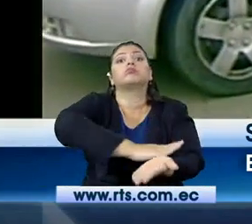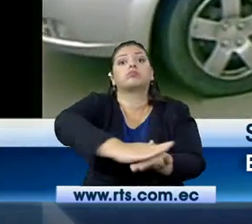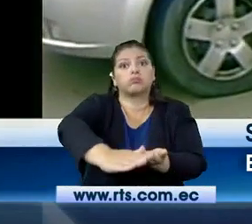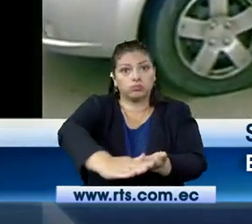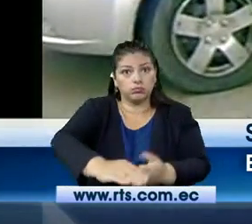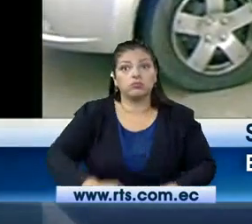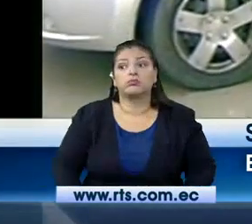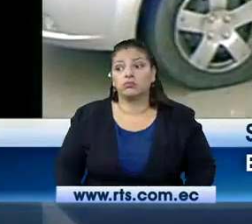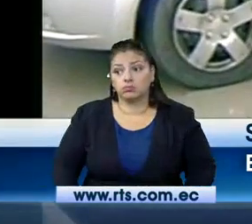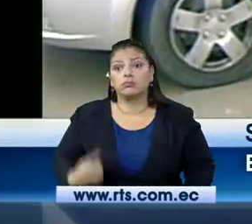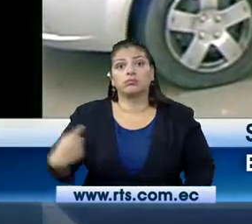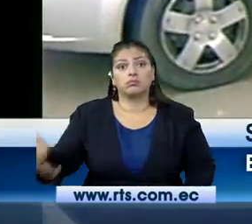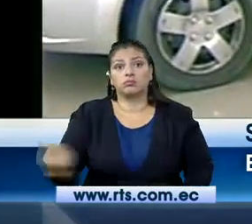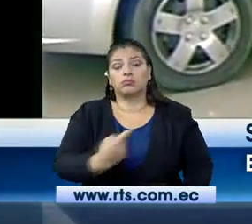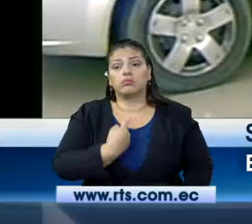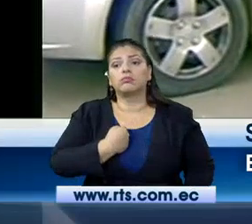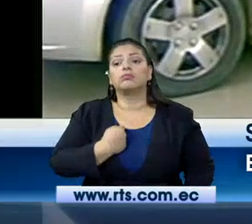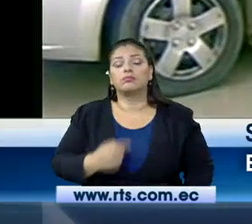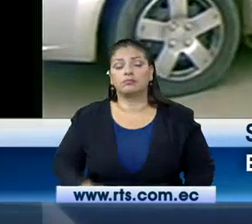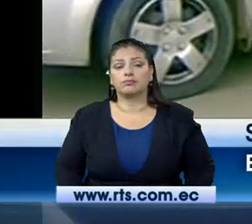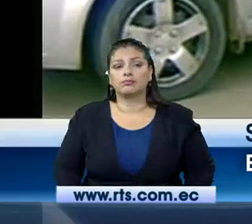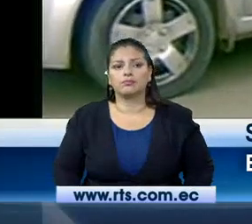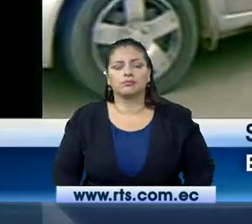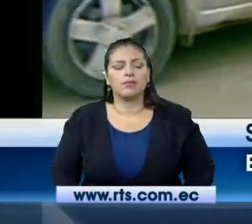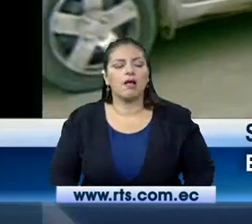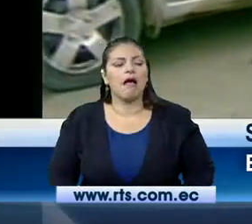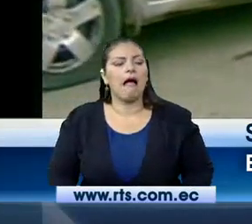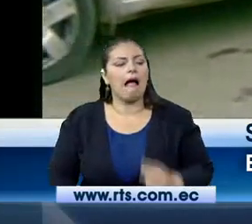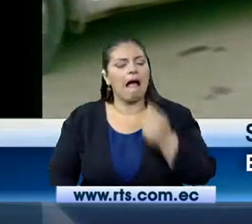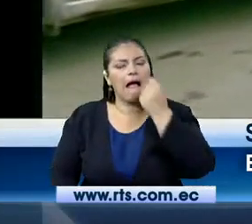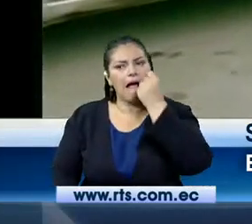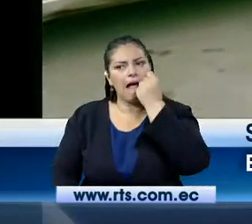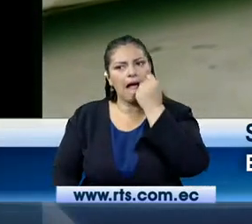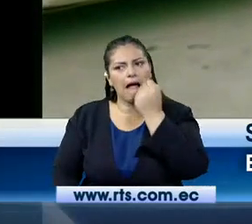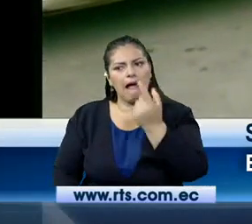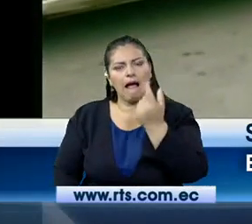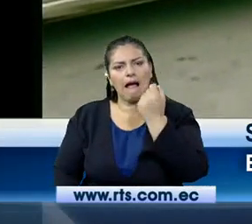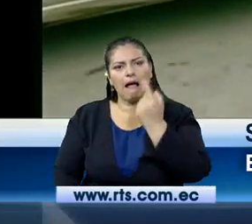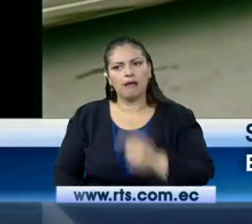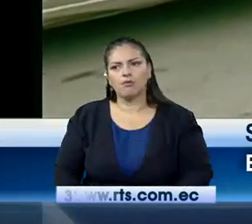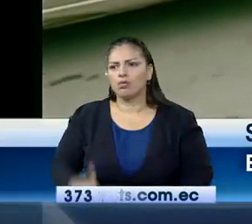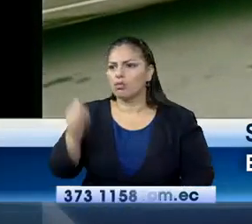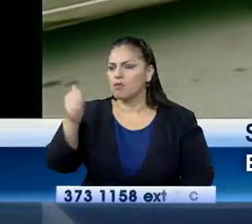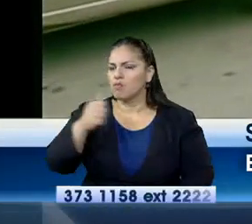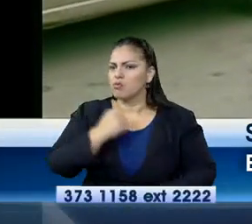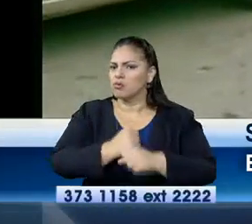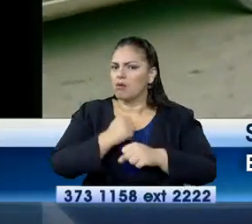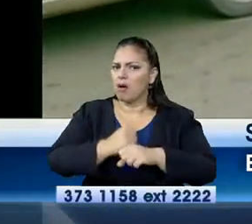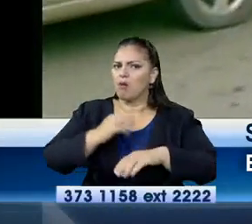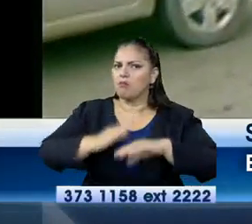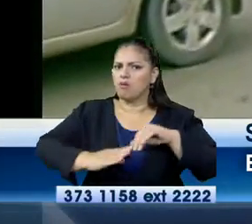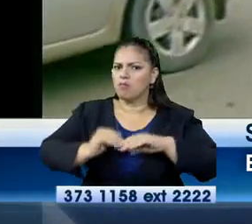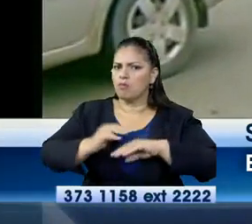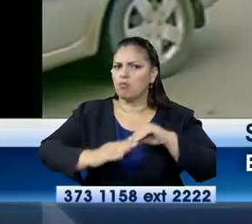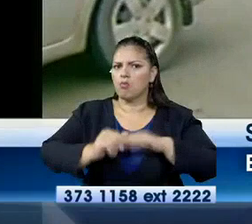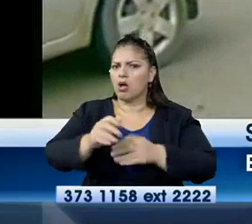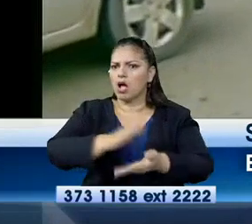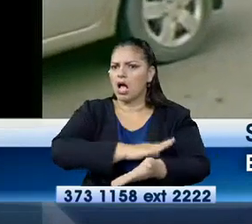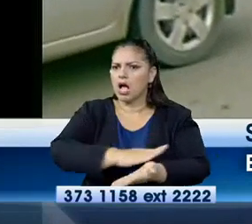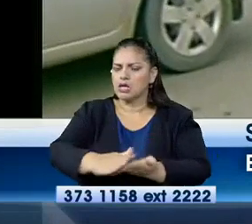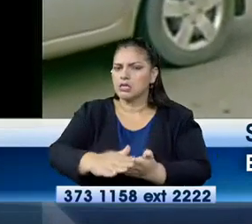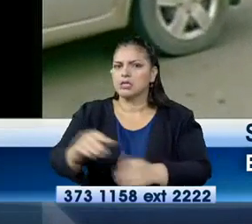lugar. Ok, perfecto. Entonces, por acá, las versiones de quien ejerce como presidente de esta